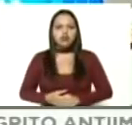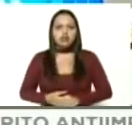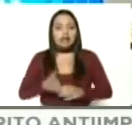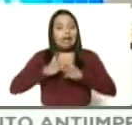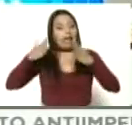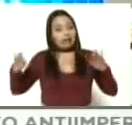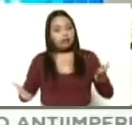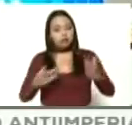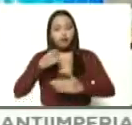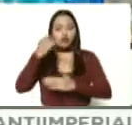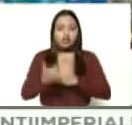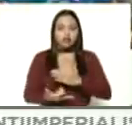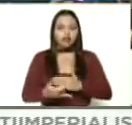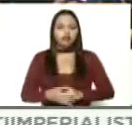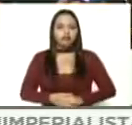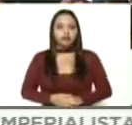ambiciosos